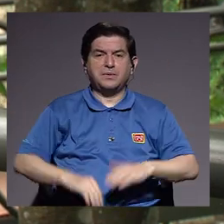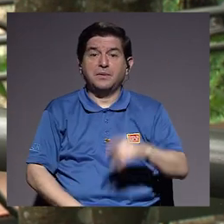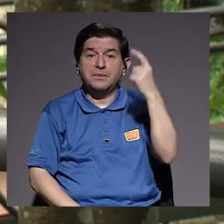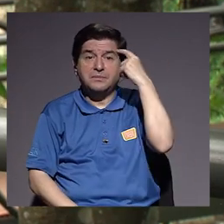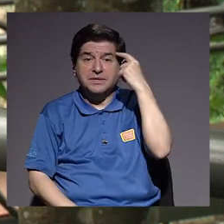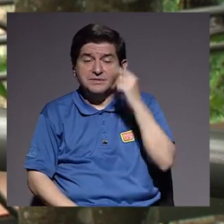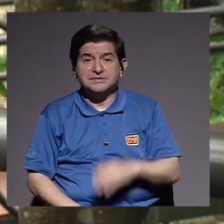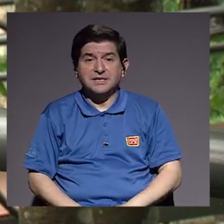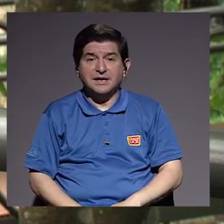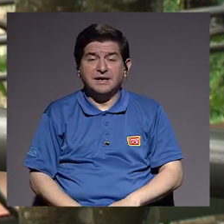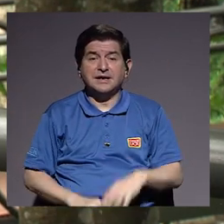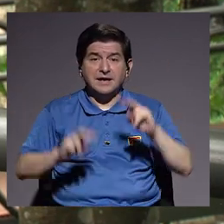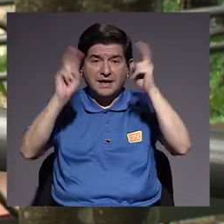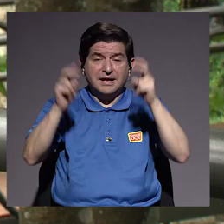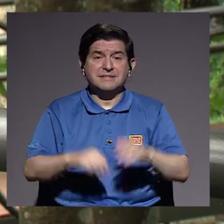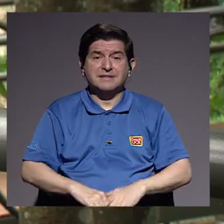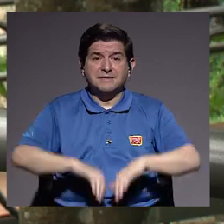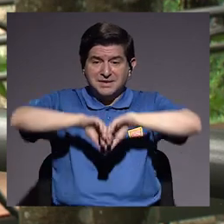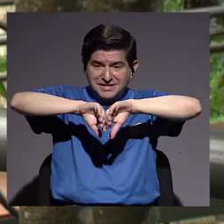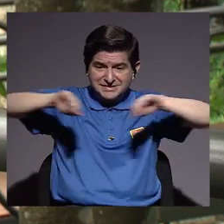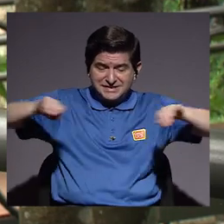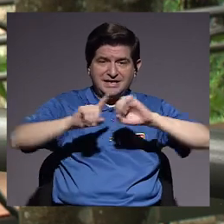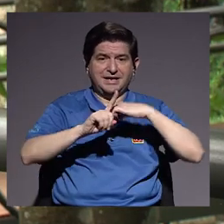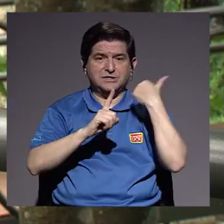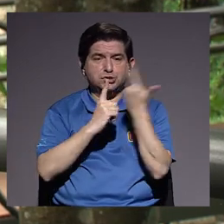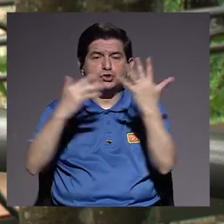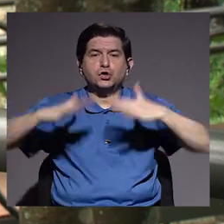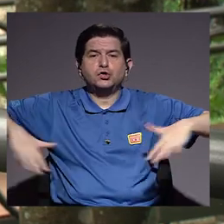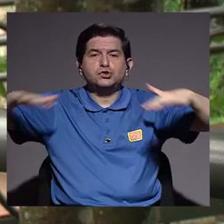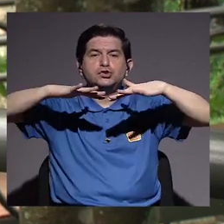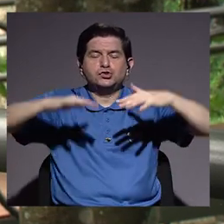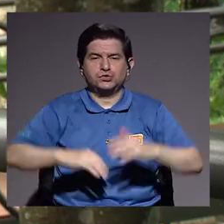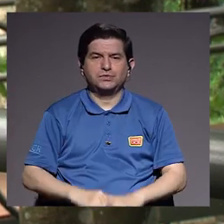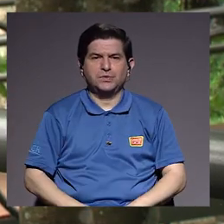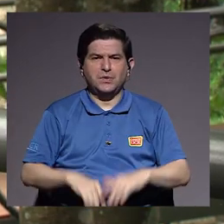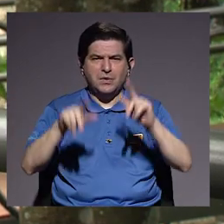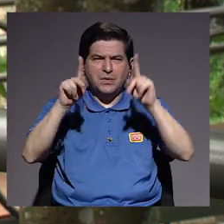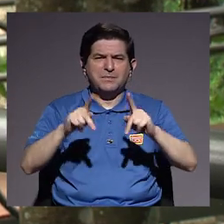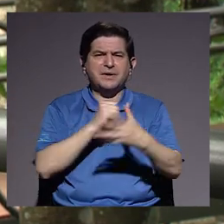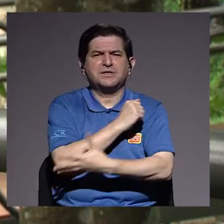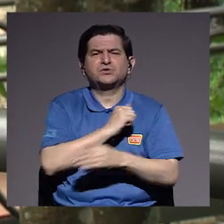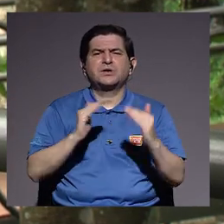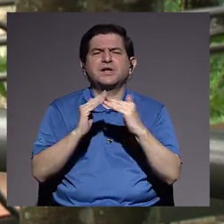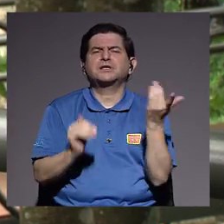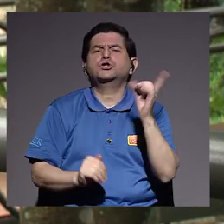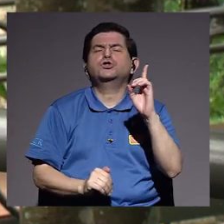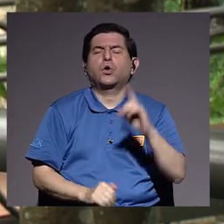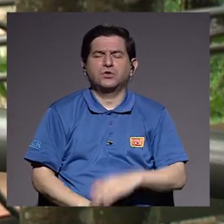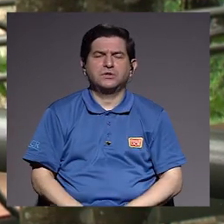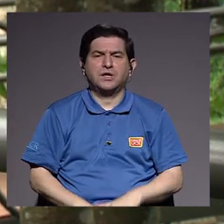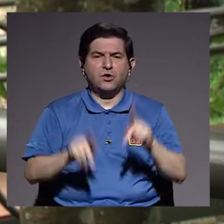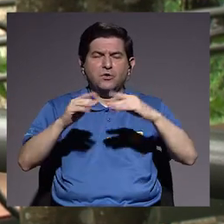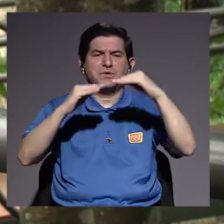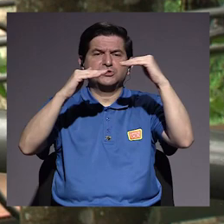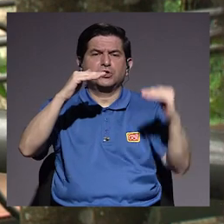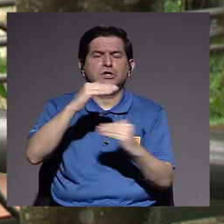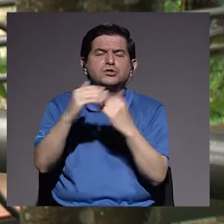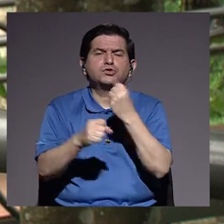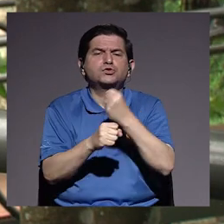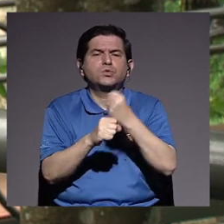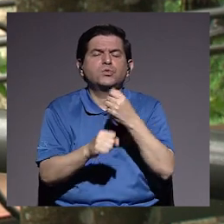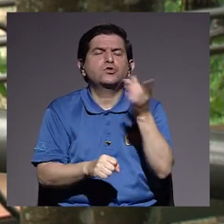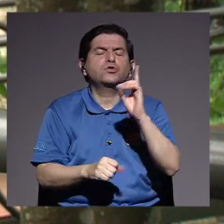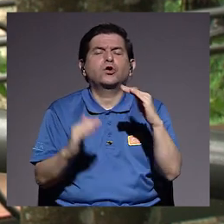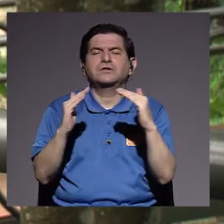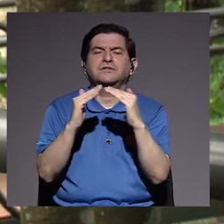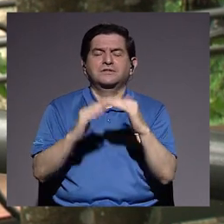ejemplo, en el tema de la segregación social, ¿no? En la segregación socioespacial. ¿Dónde viven las personas empobrecidas? ¿Dónde viven las personas subempleadas? ¿Dónde